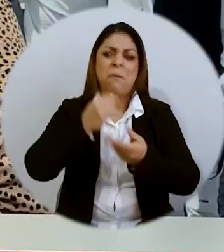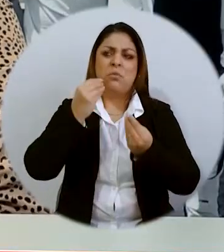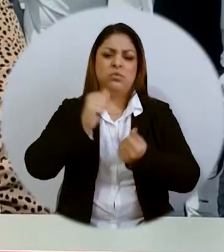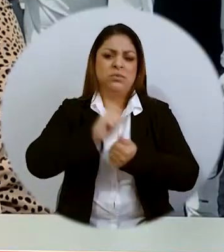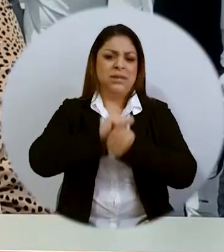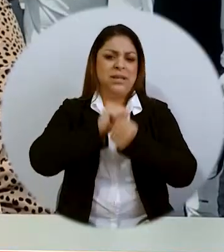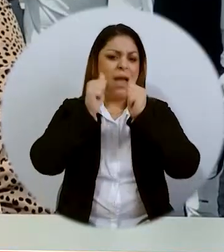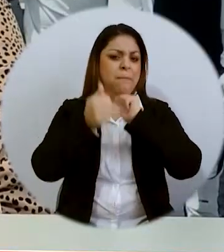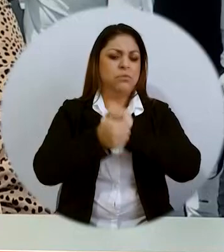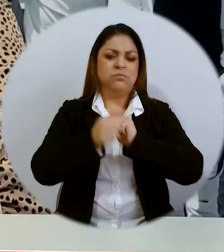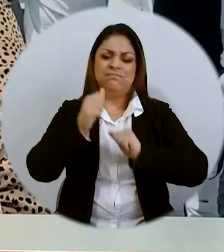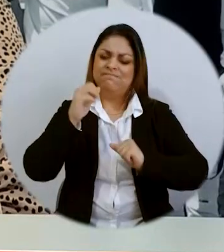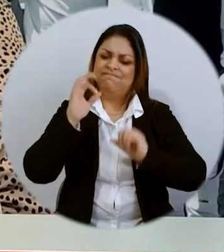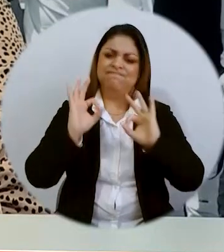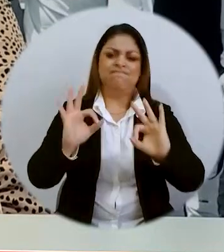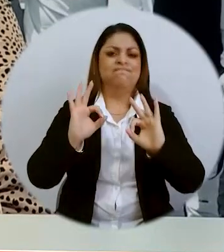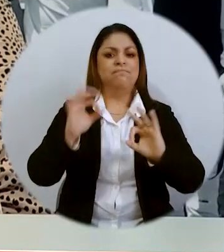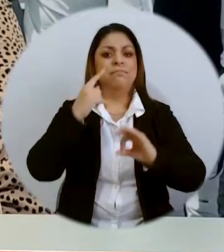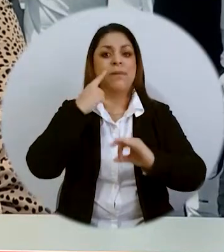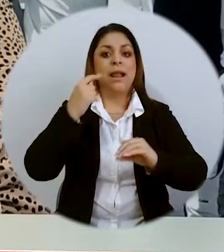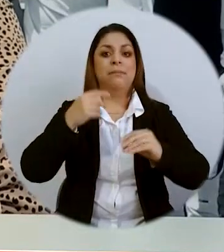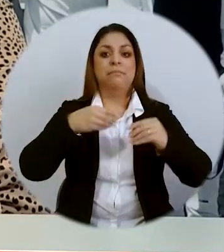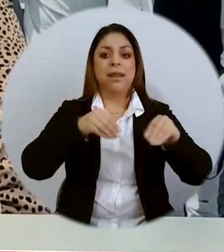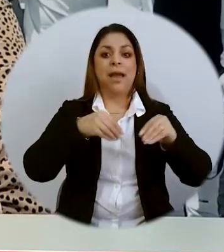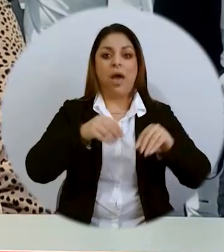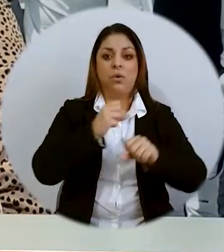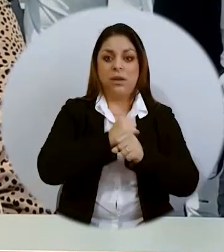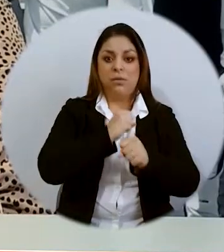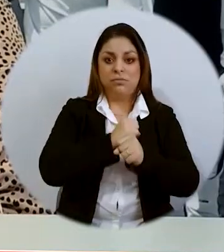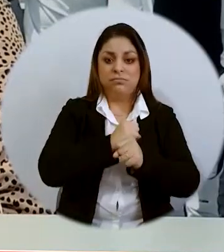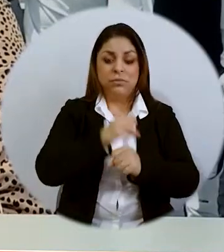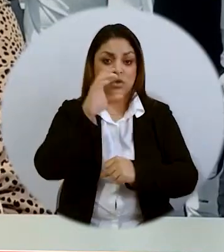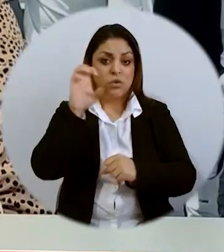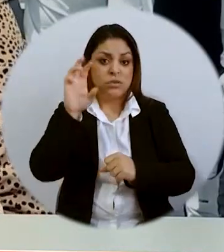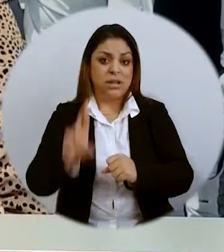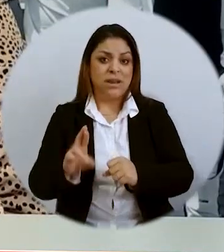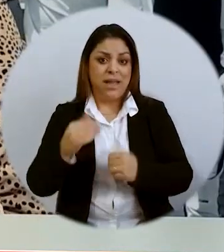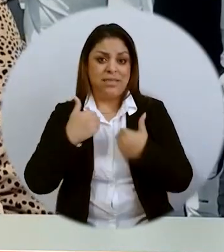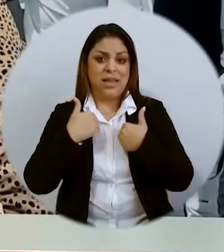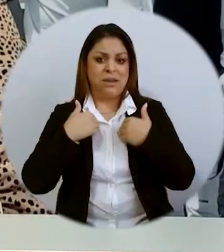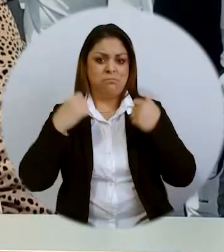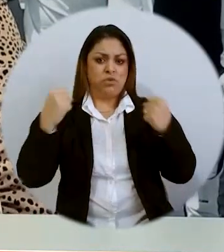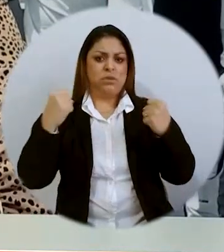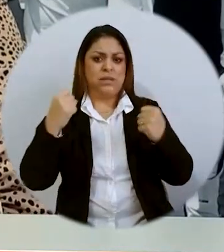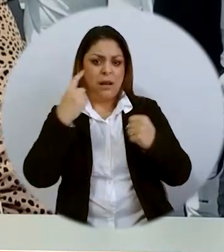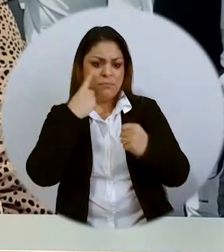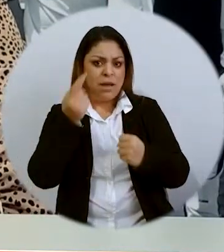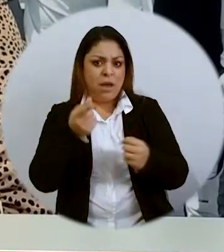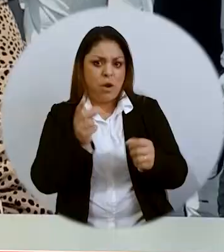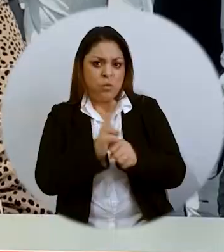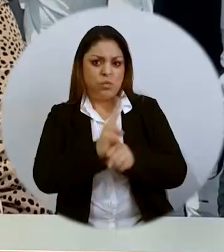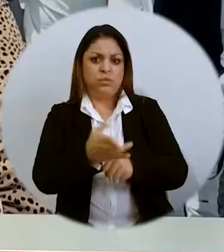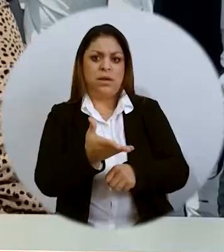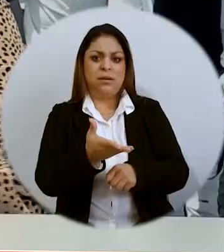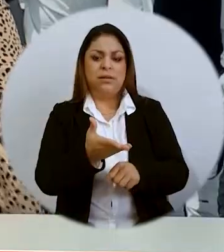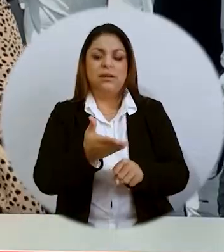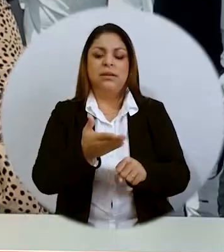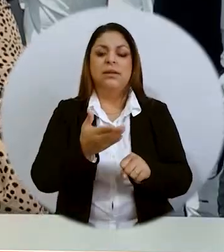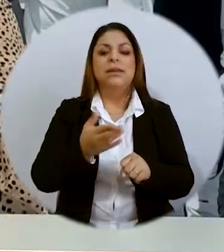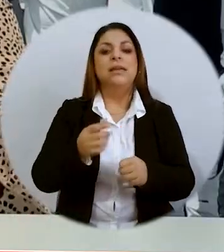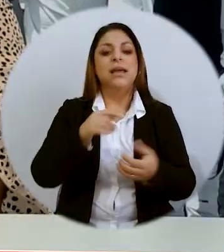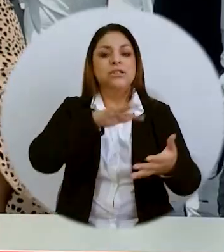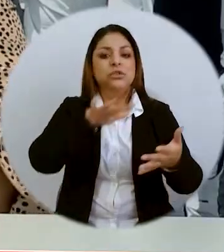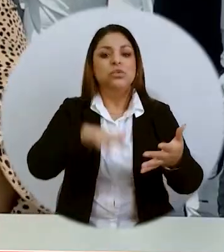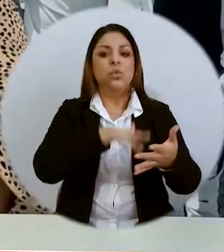cambios fantásticos en el mercado laboral que Costa Rica tiene toda la potencialidad para explotar. Y eso el